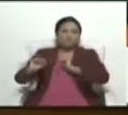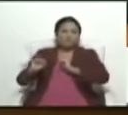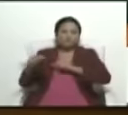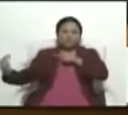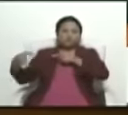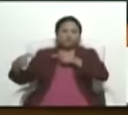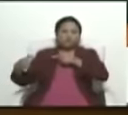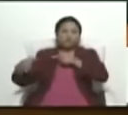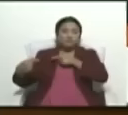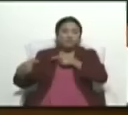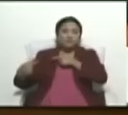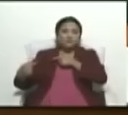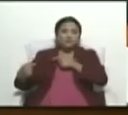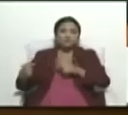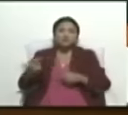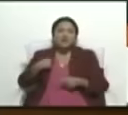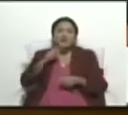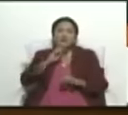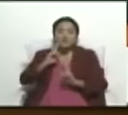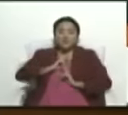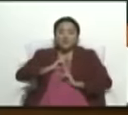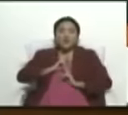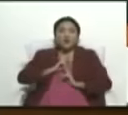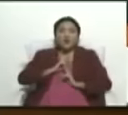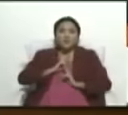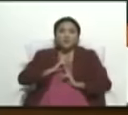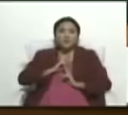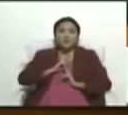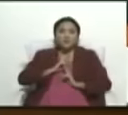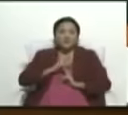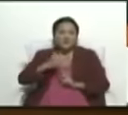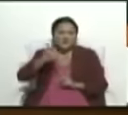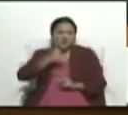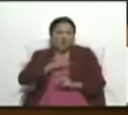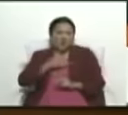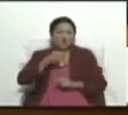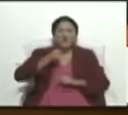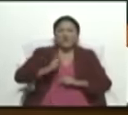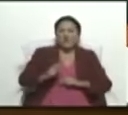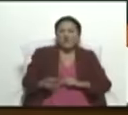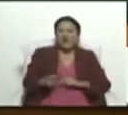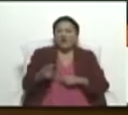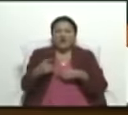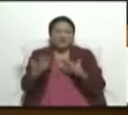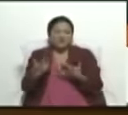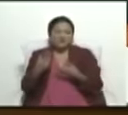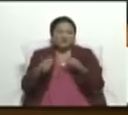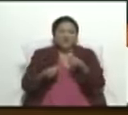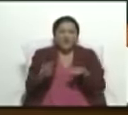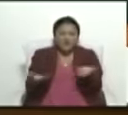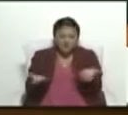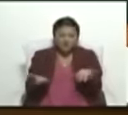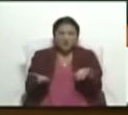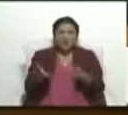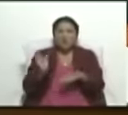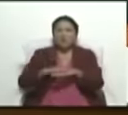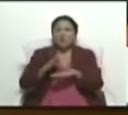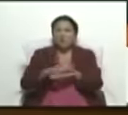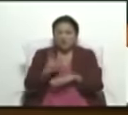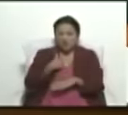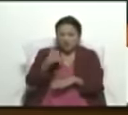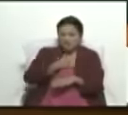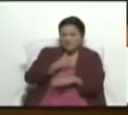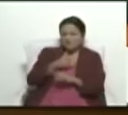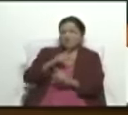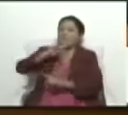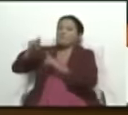retador. Decía que si yo actuaba como un tribunal de la Inquisición, que era eso, que por qué yo le estaba interrogando de